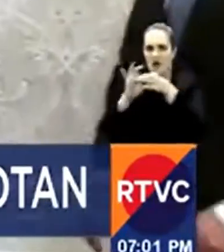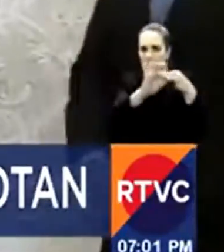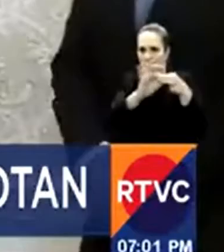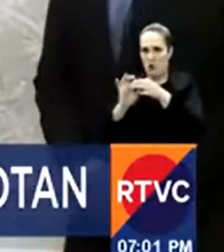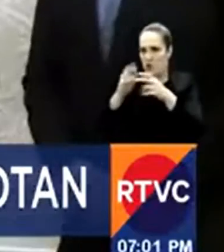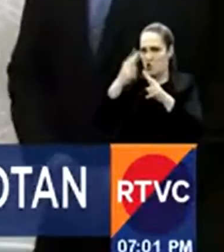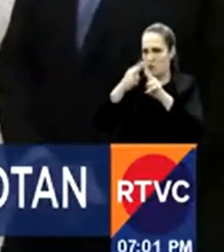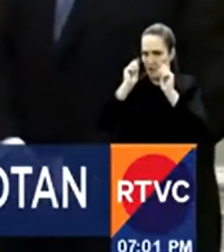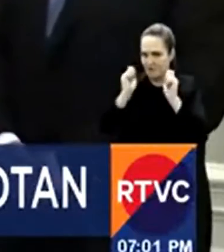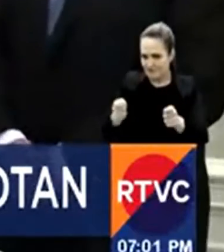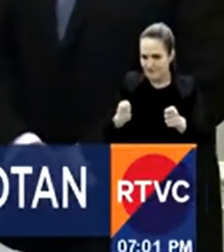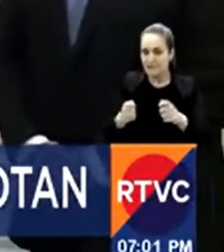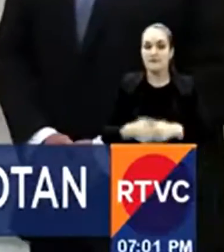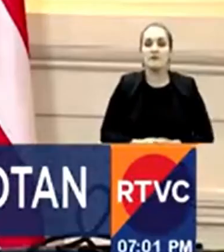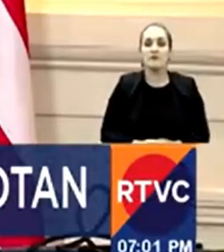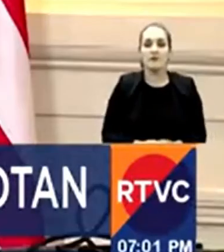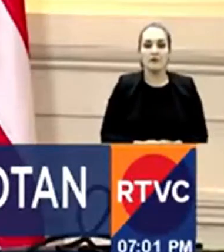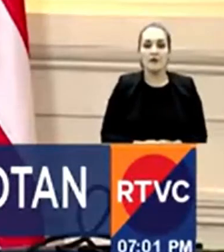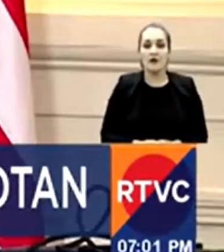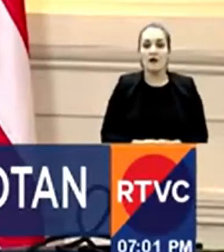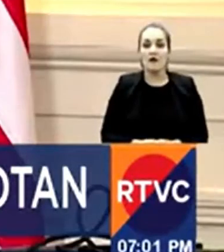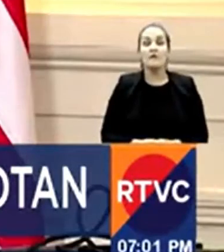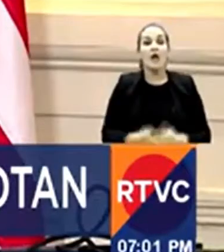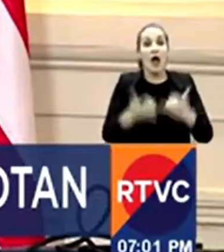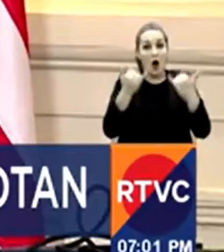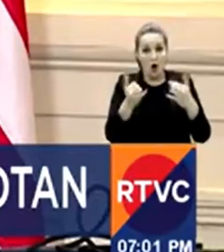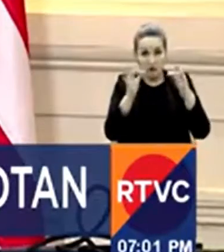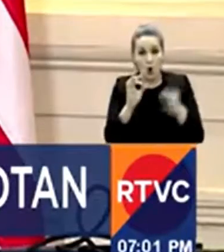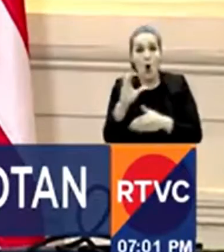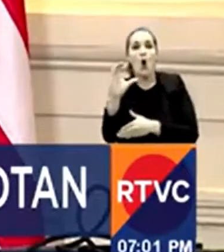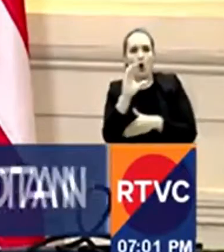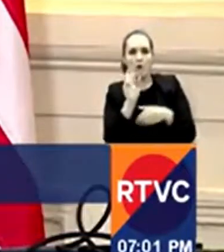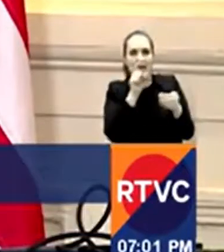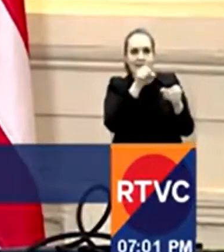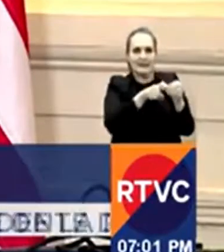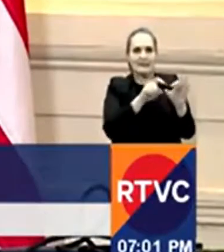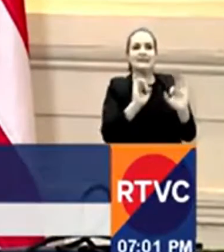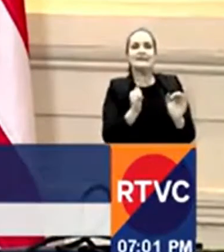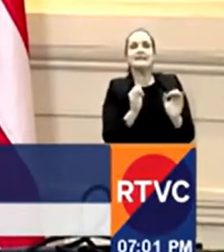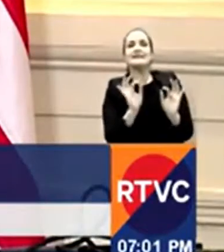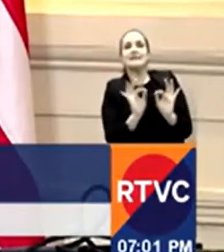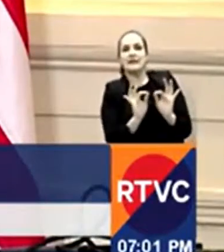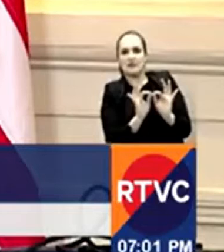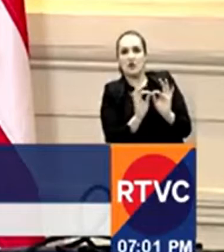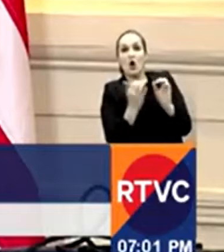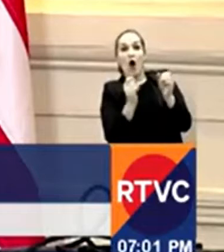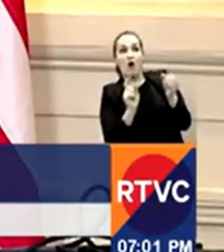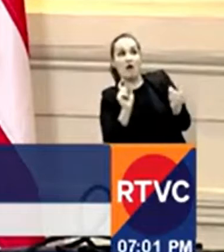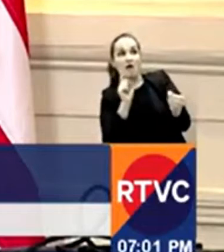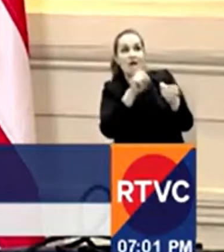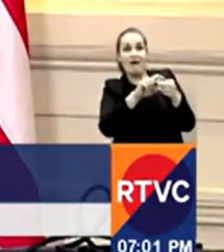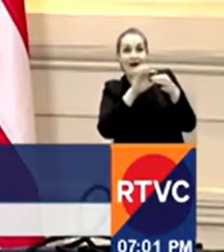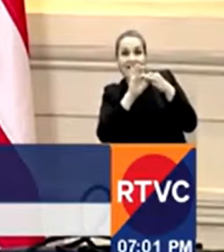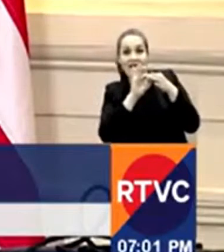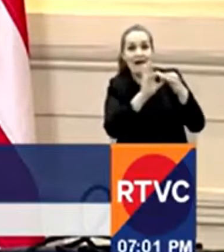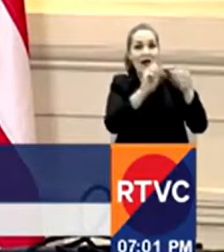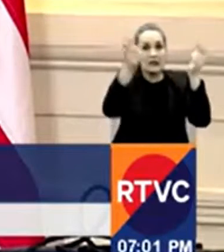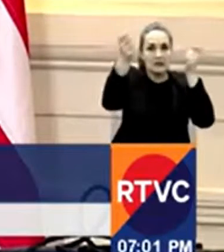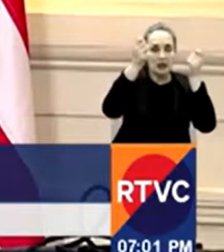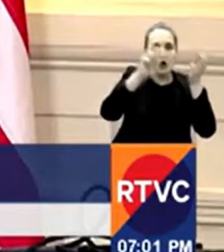e Iván Duque en la Casa Blanca. Esta figura nos va a permitir a nosotros trabajar también en materia